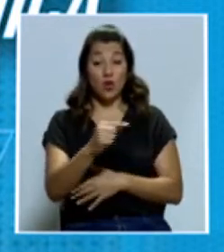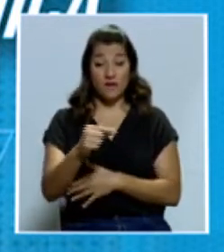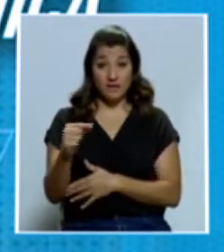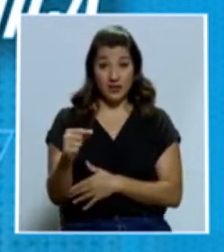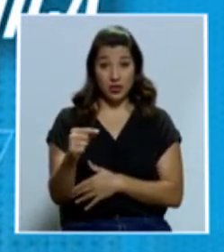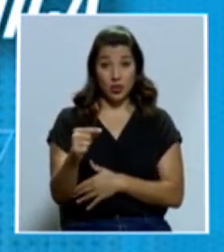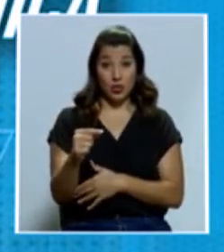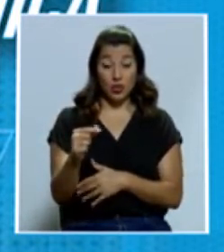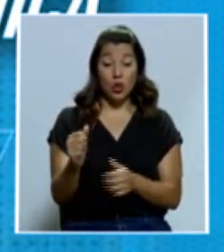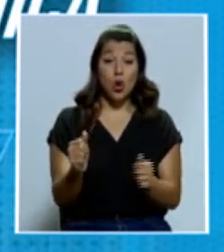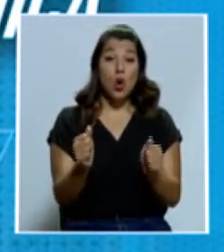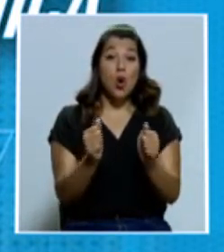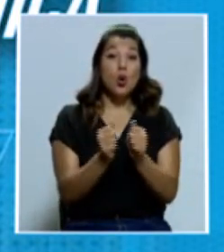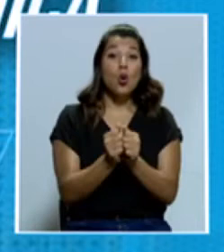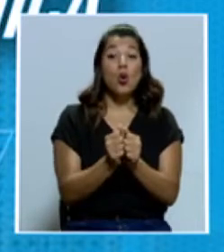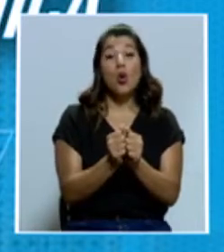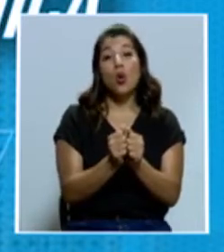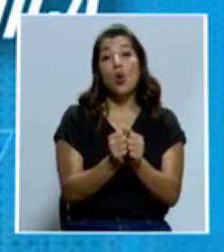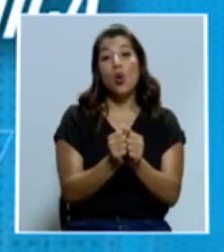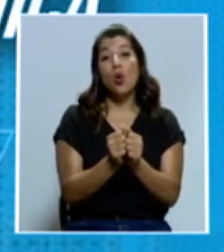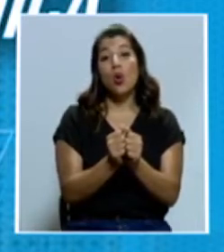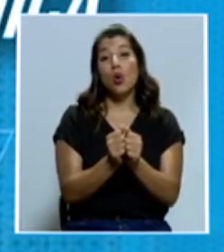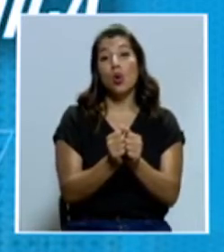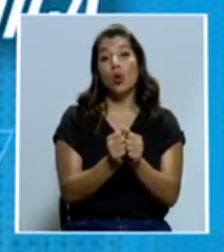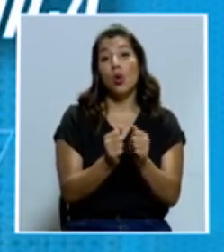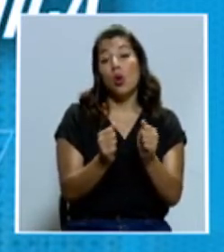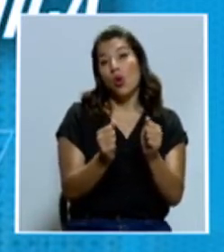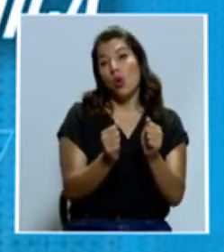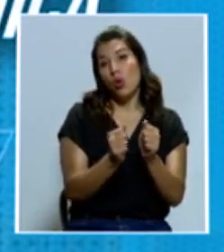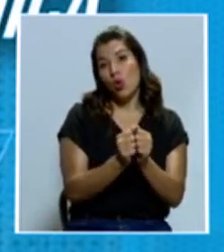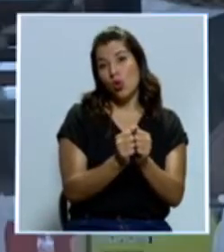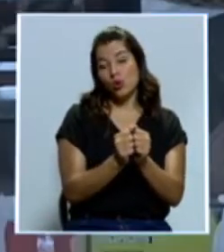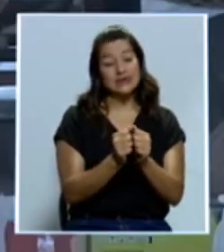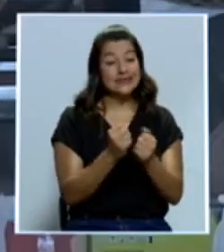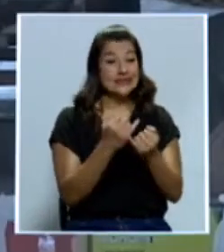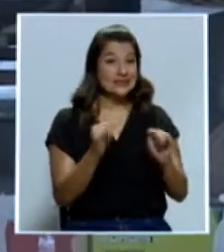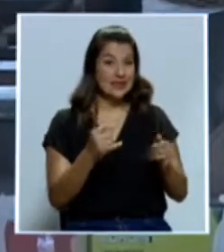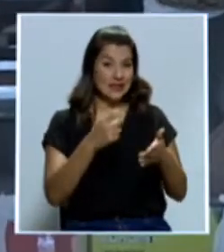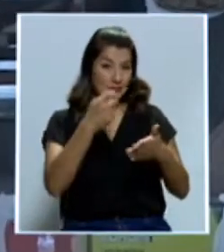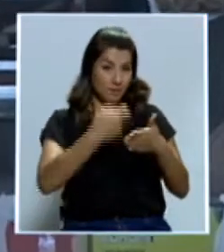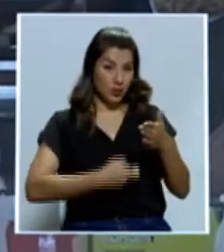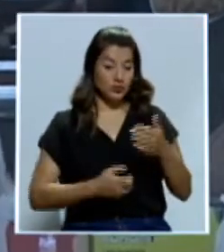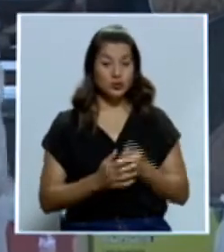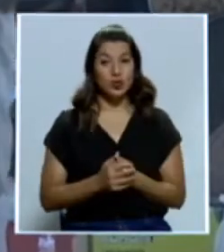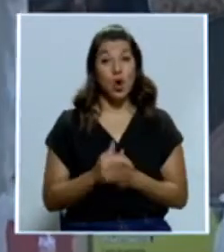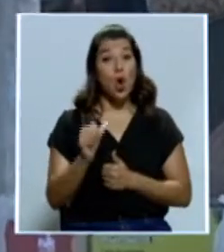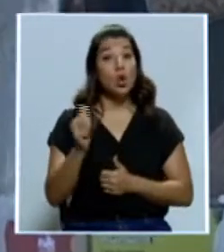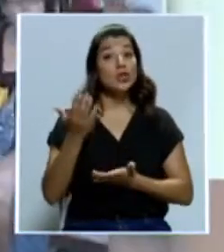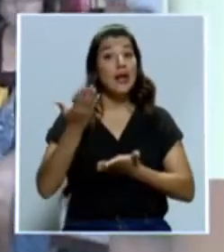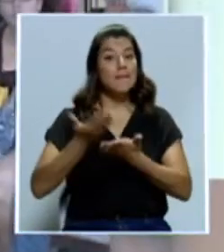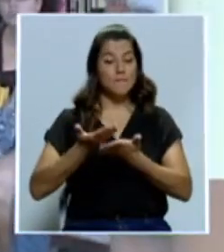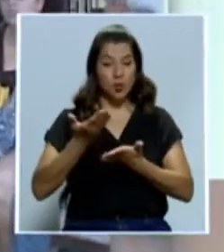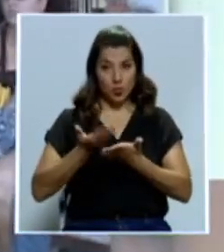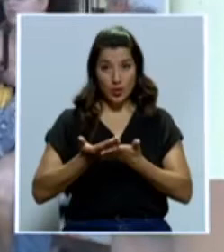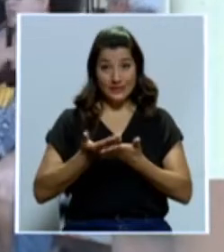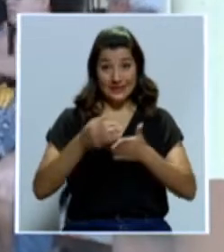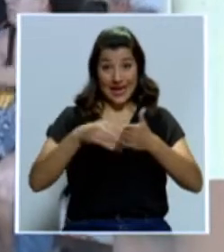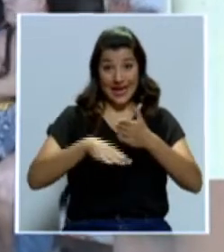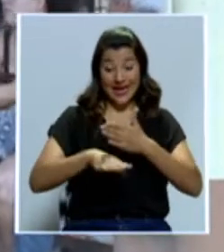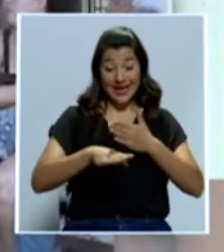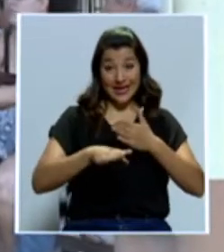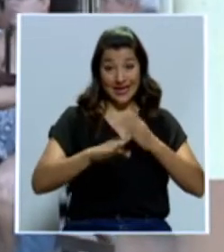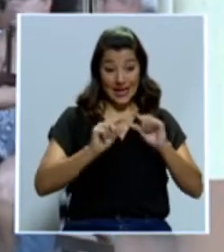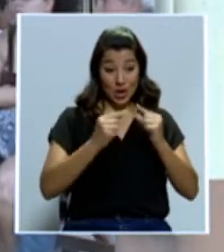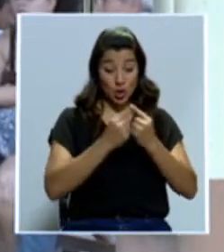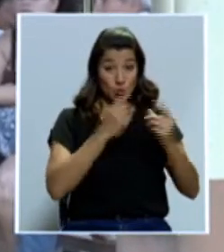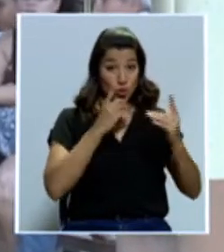ciertas exenciones desde el punto de vista arancelario. Otra de las propuestas que surgieron en la mesa de diálogo para mejorar